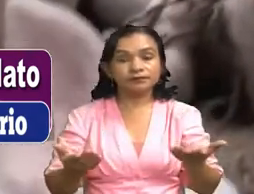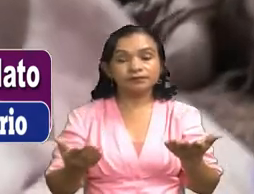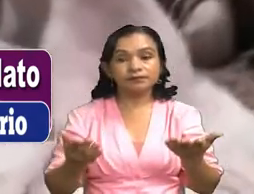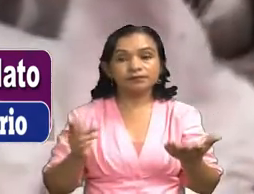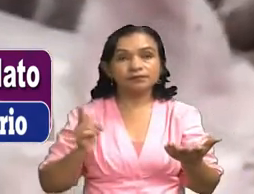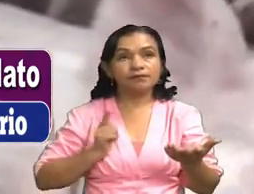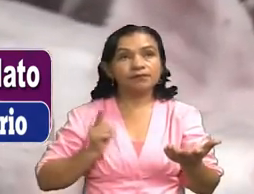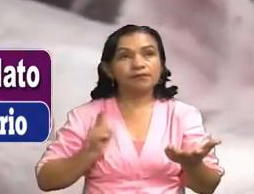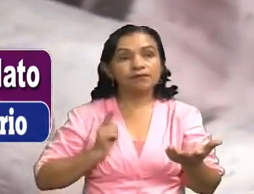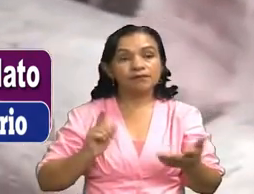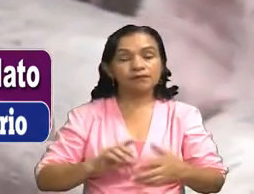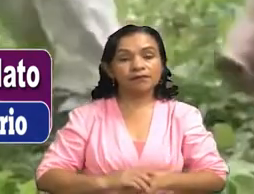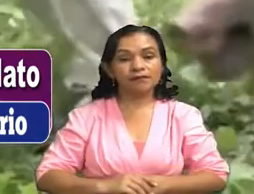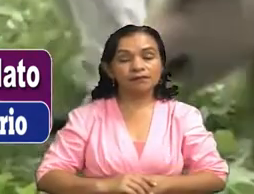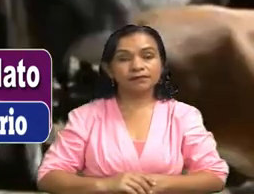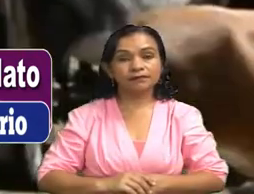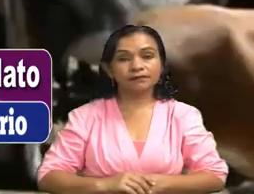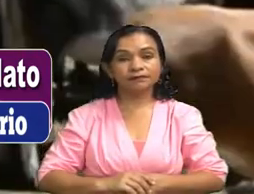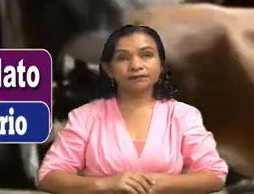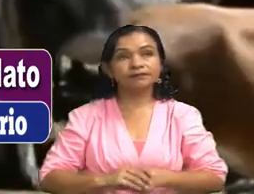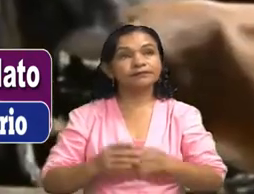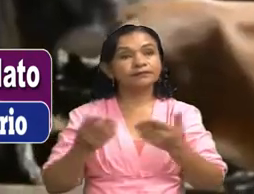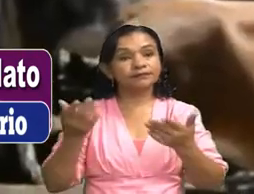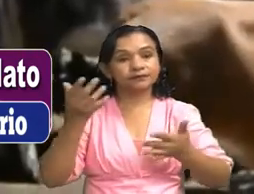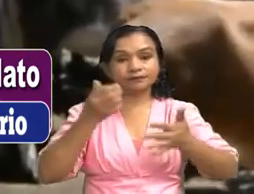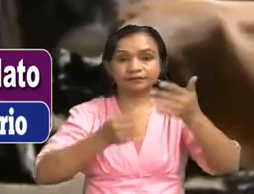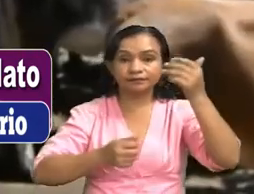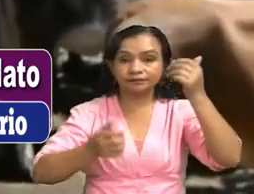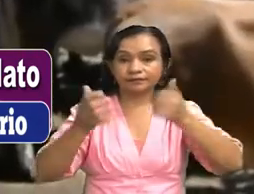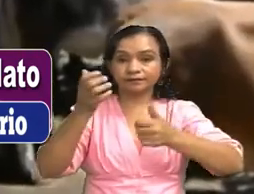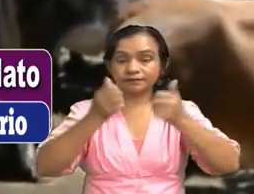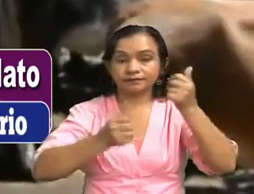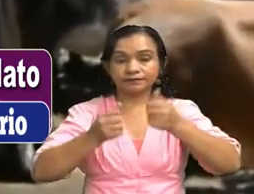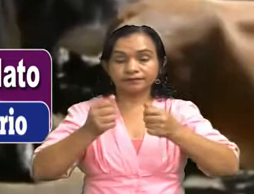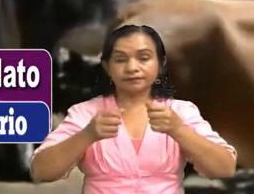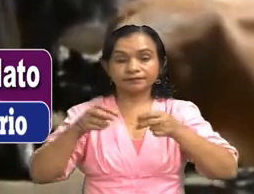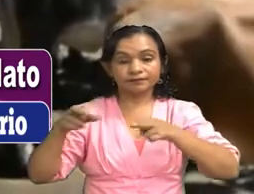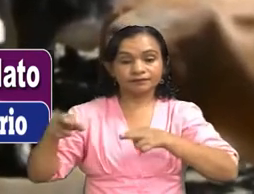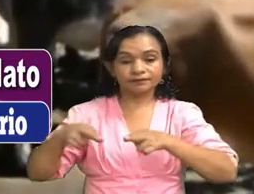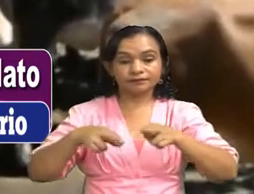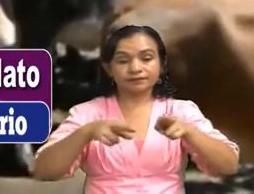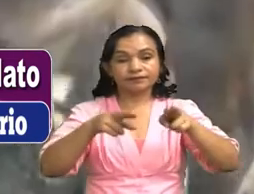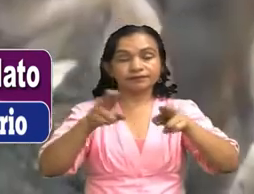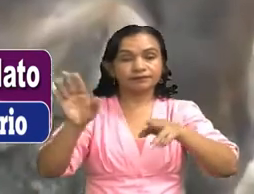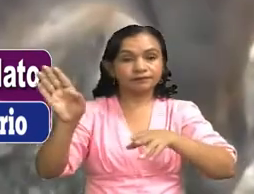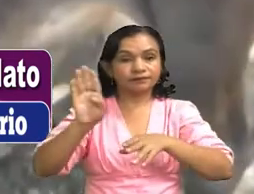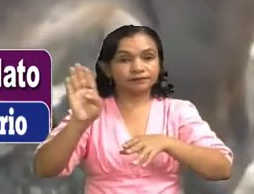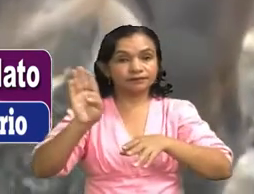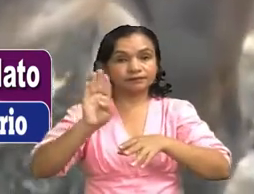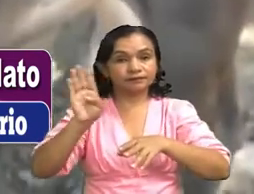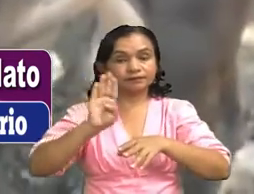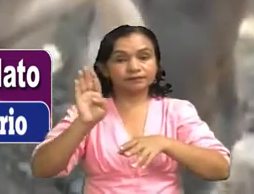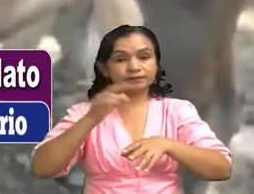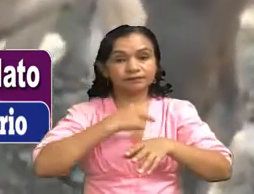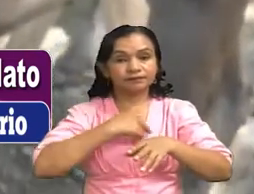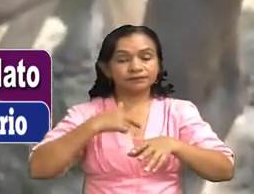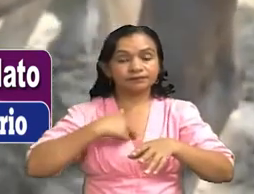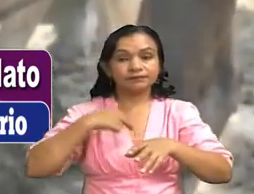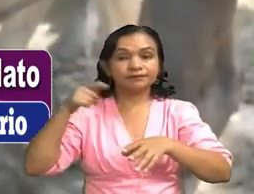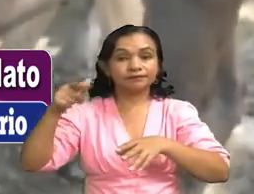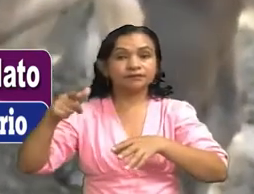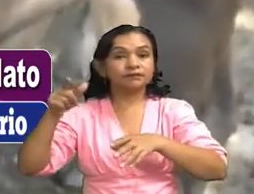también se mete sobre la Vía Láctea, que estamos hablando de Río Blanco. Ok. O sea, zona de